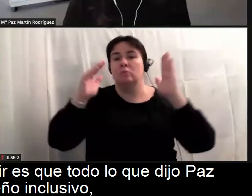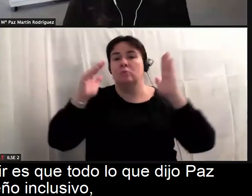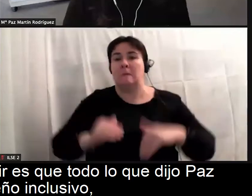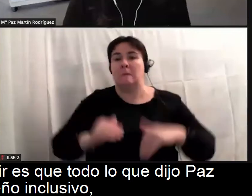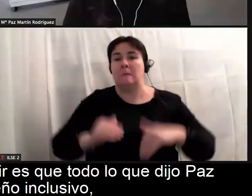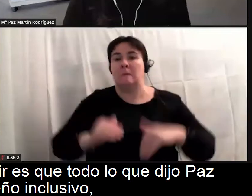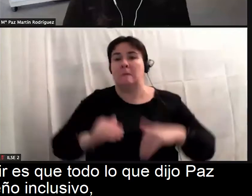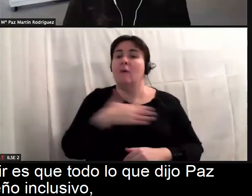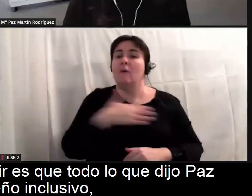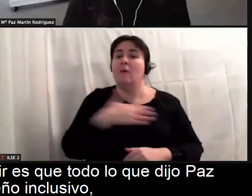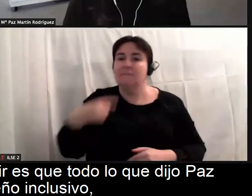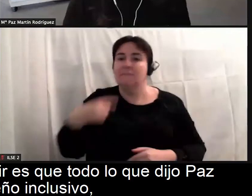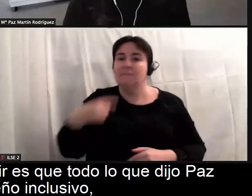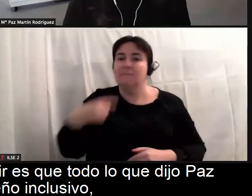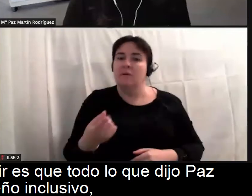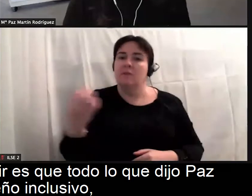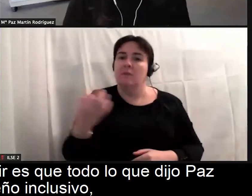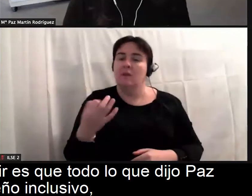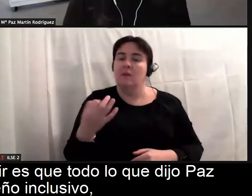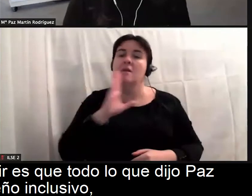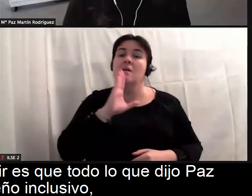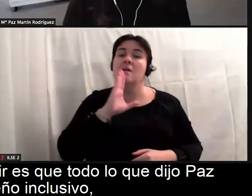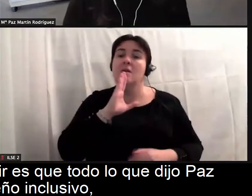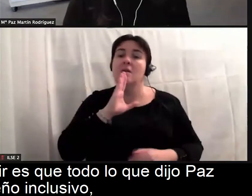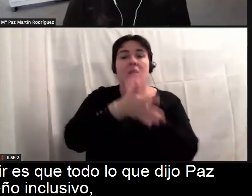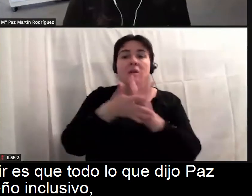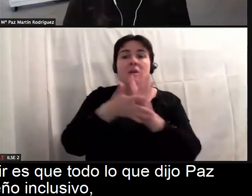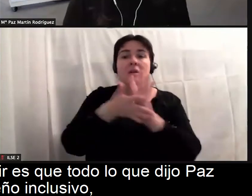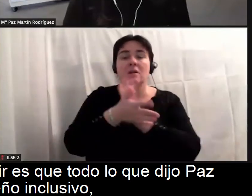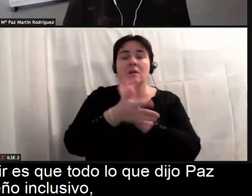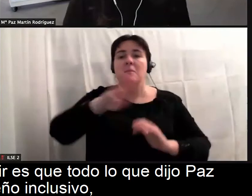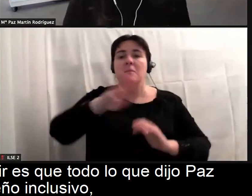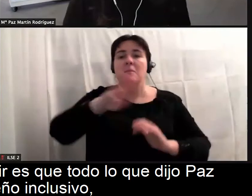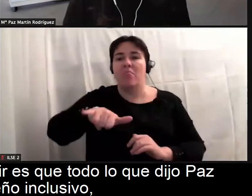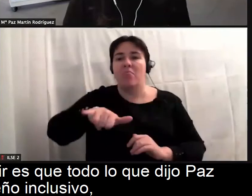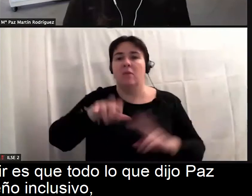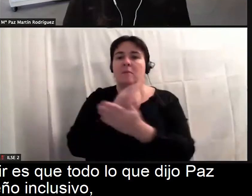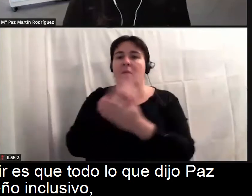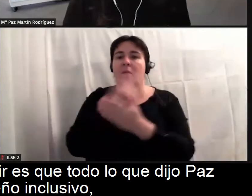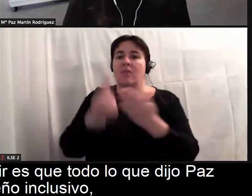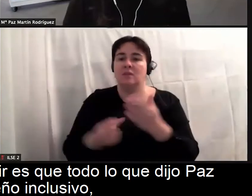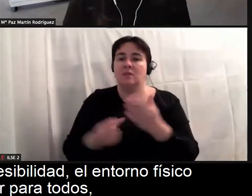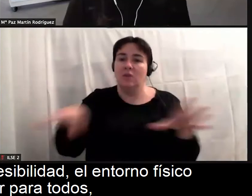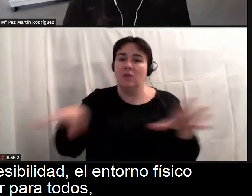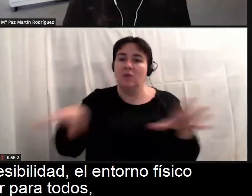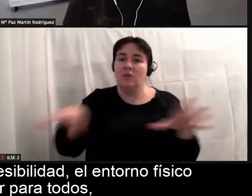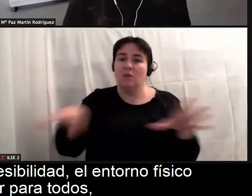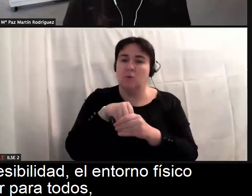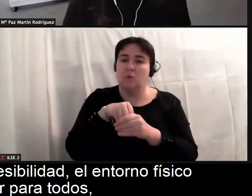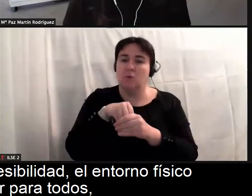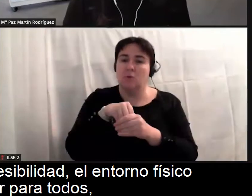dijo Paz sobre el diseño inclusivo, diseño universal,